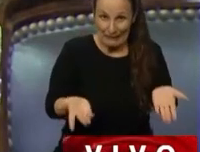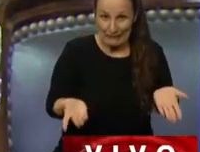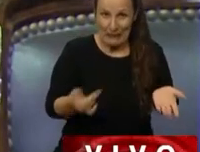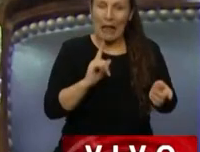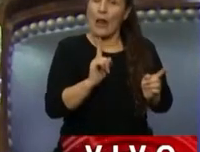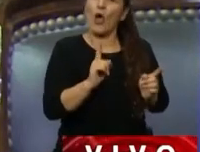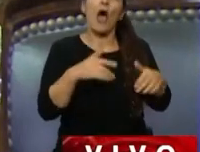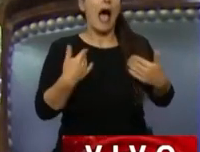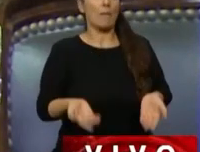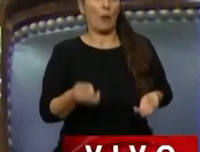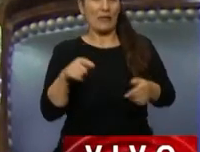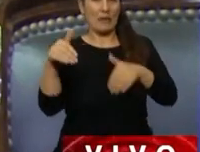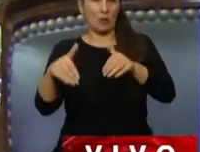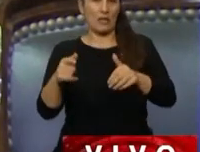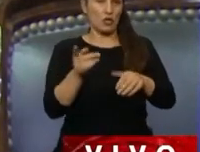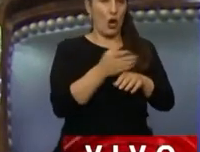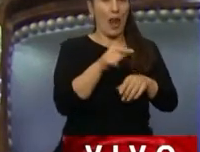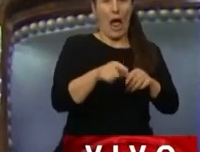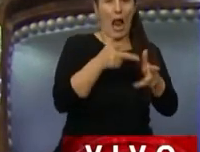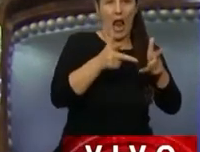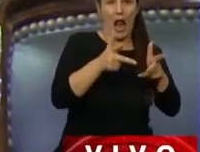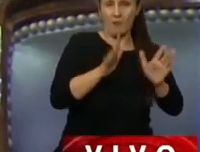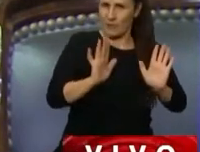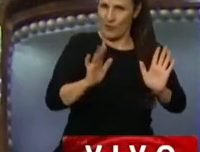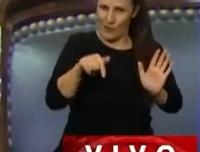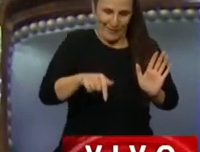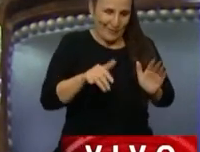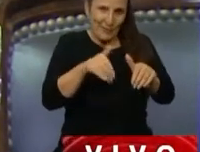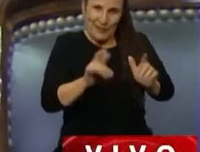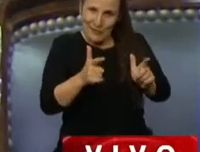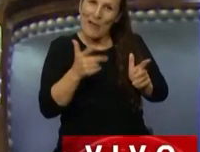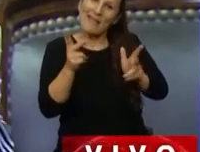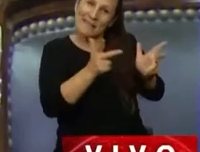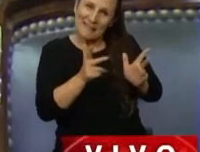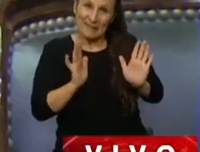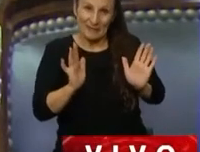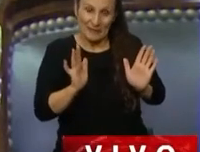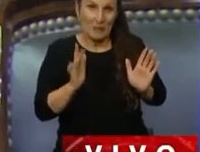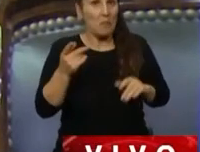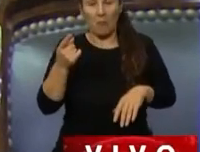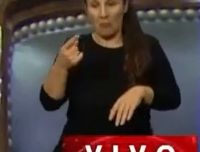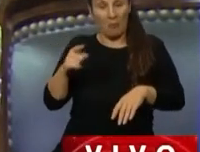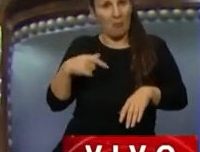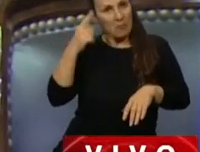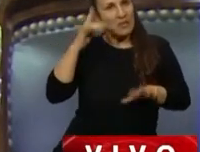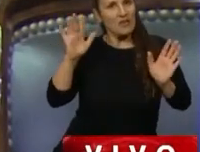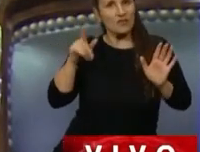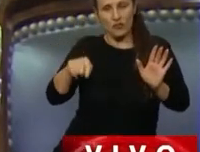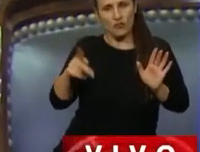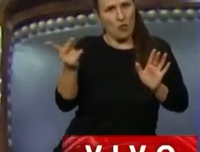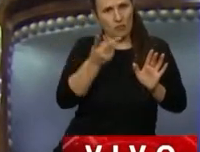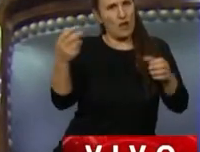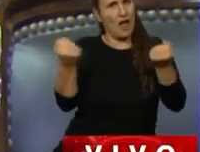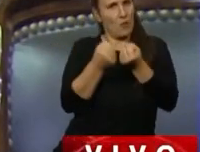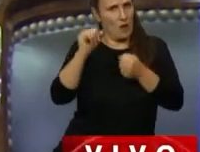sin especulación en un año no electoral. Aún con la negativa del oficialismo, por lo menos creo que estas conclusiones son comunes, aunque